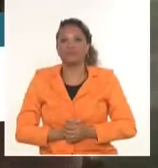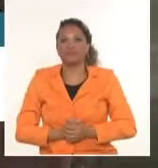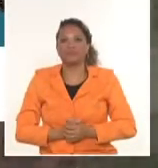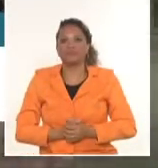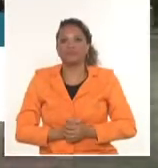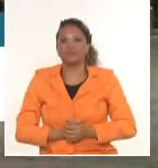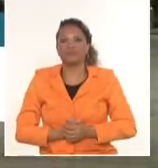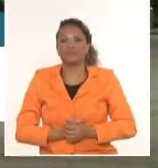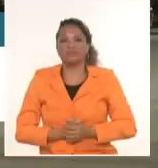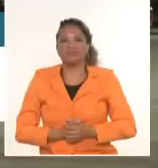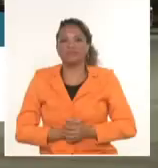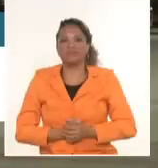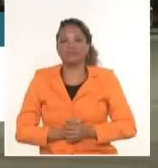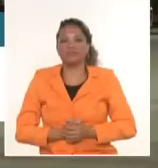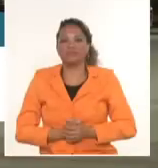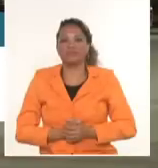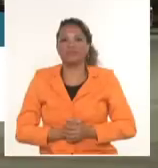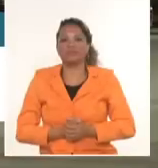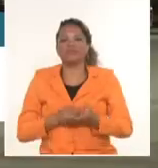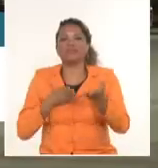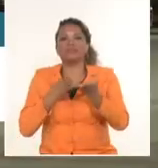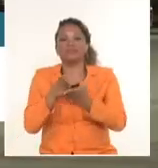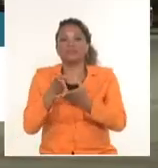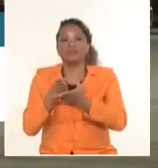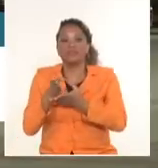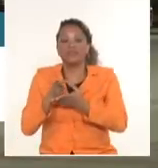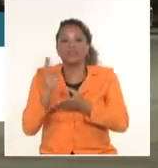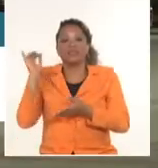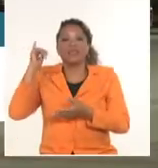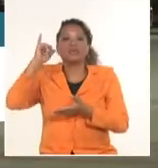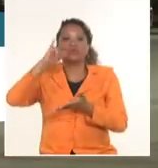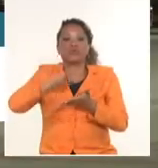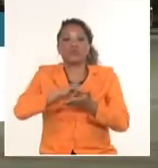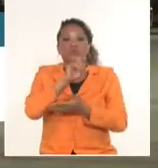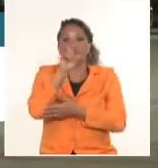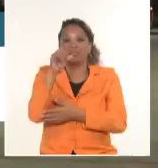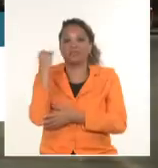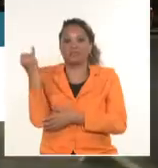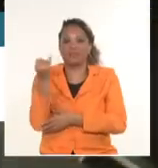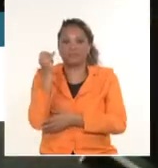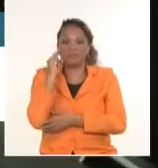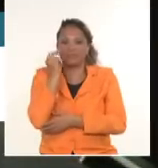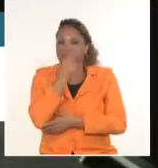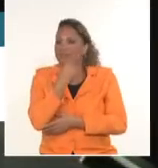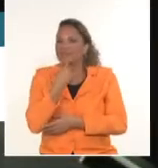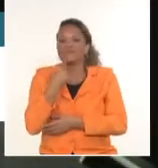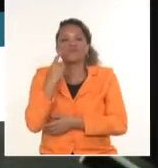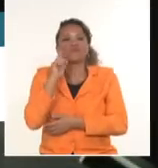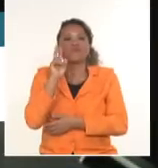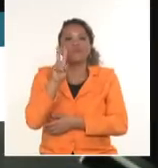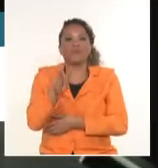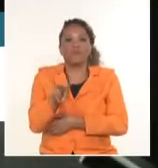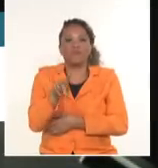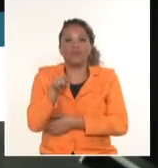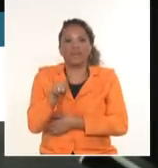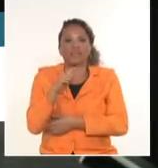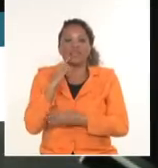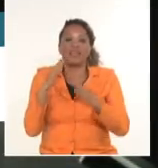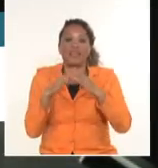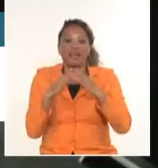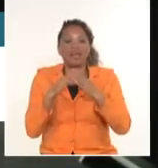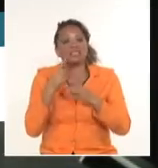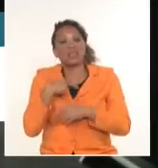través de esta señal que se genera desde el Aeropuerto Internacional José Martí. Usted lo está observando desde su casa,